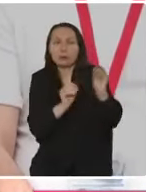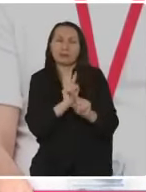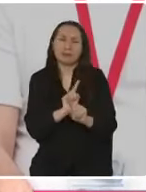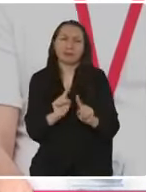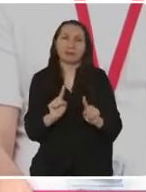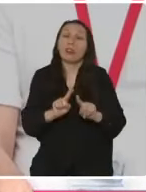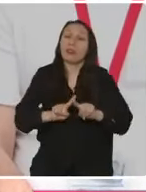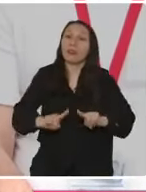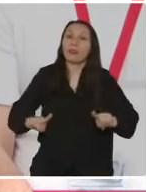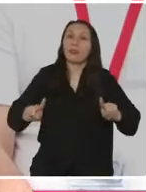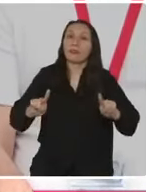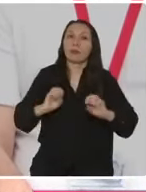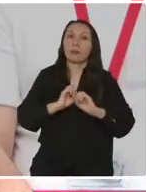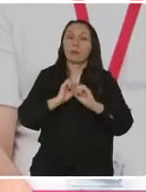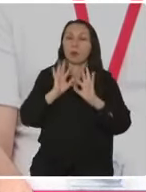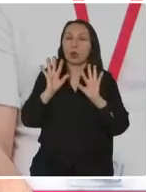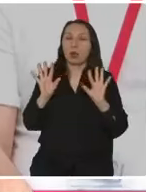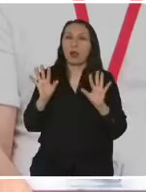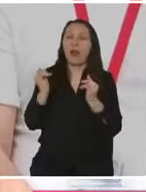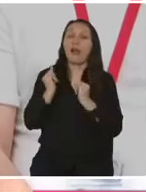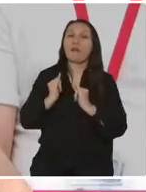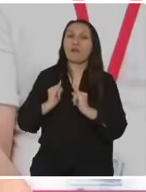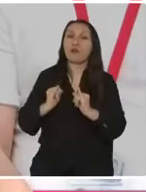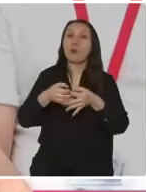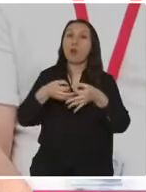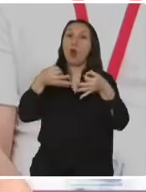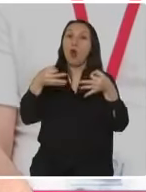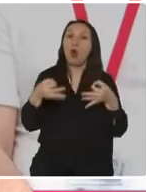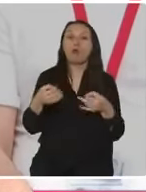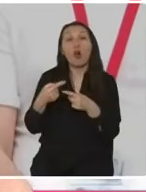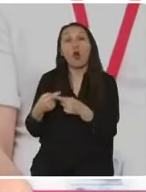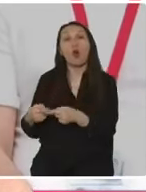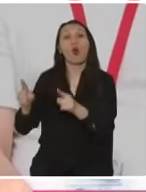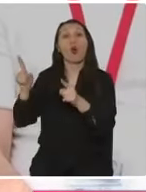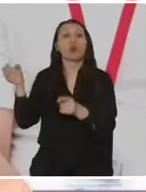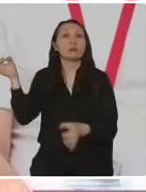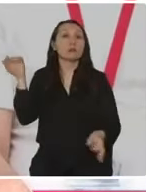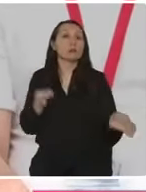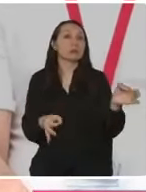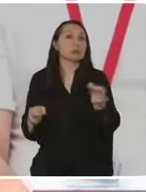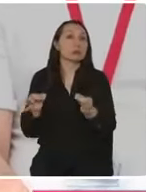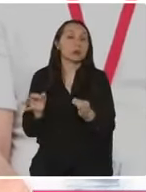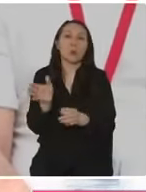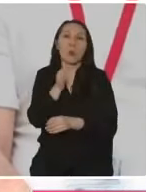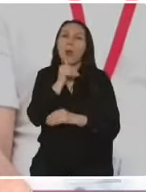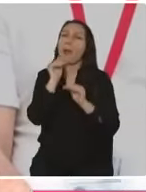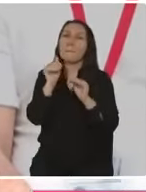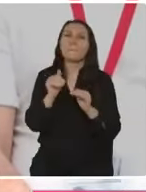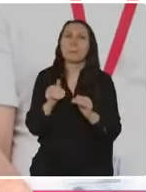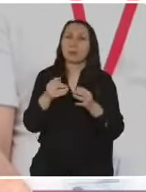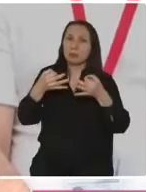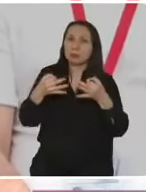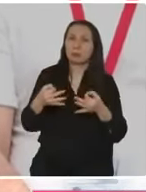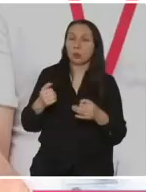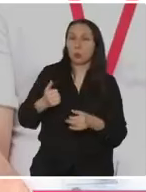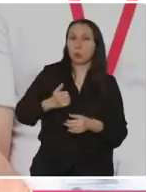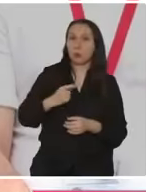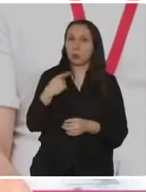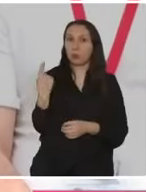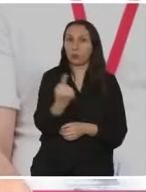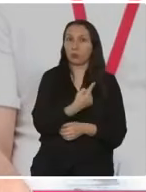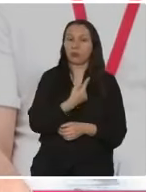y diferenciar de manera muy clara la información oficial de otro tipo de voces que no tienen las mismas exigencias que tenemos